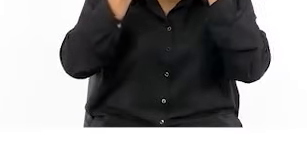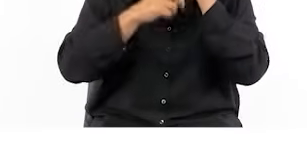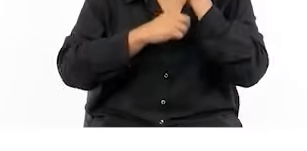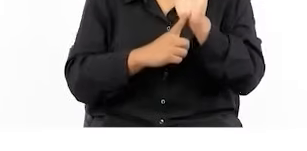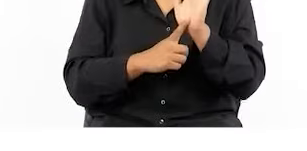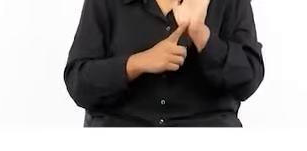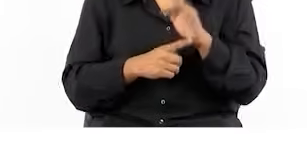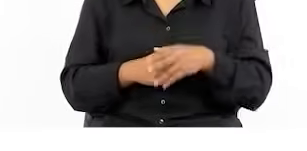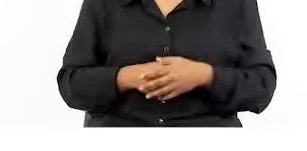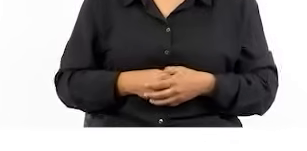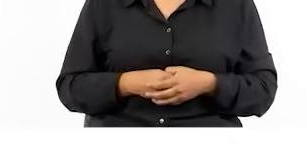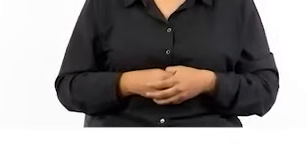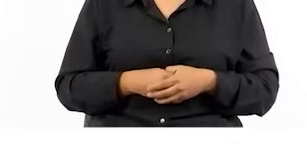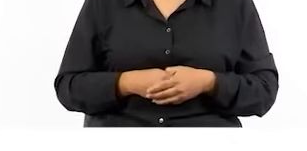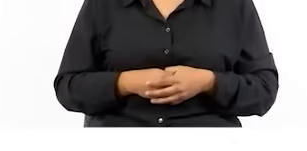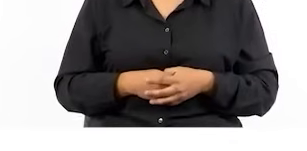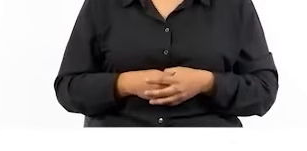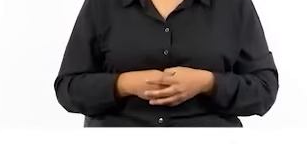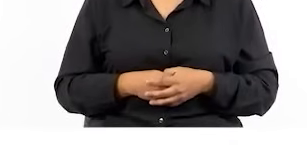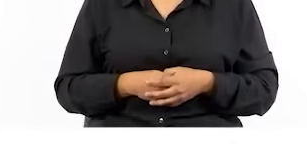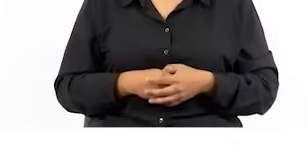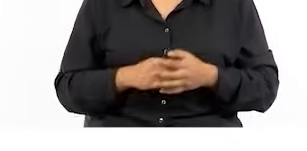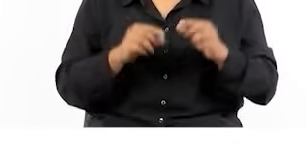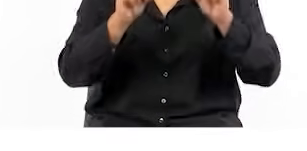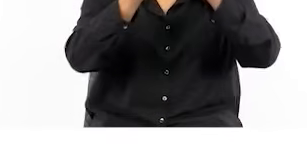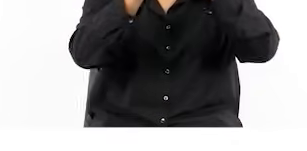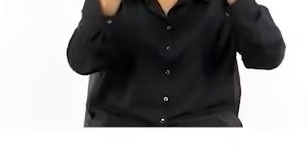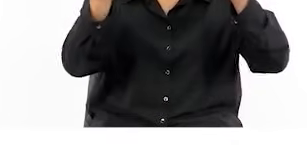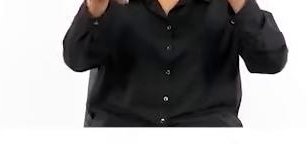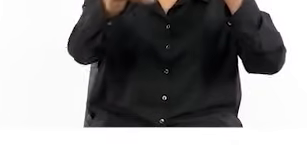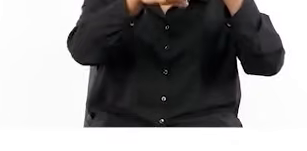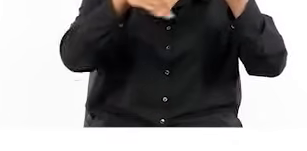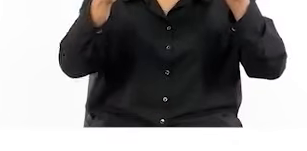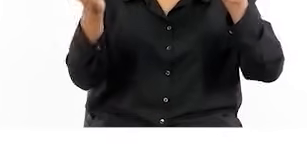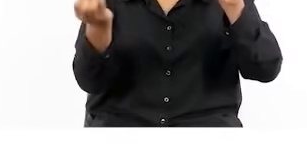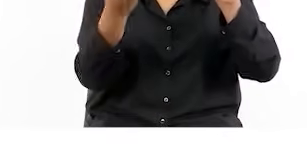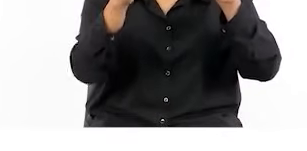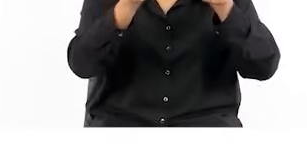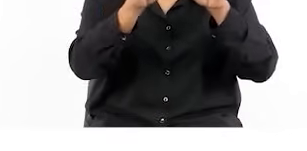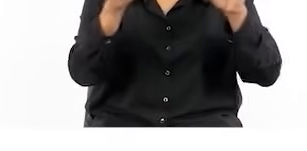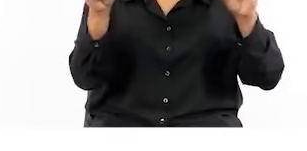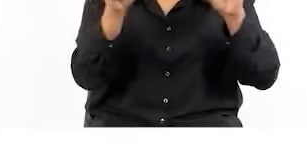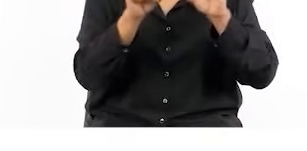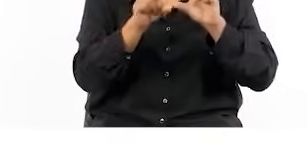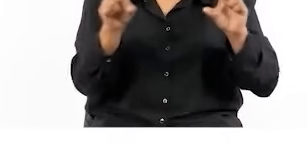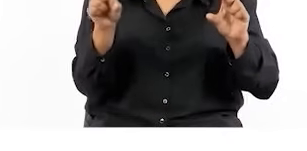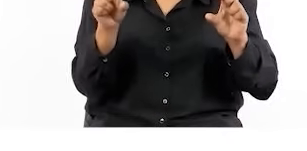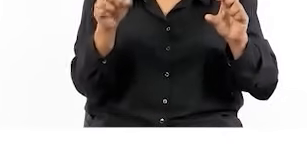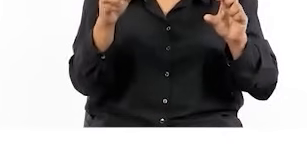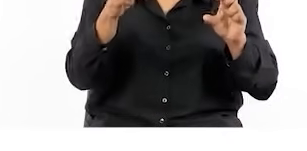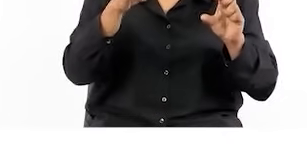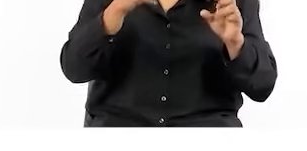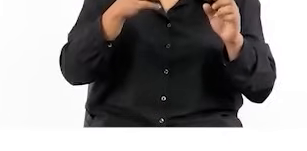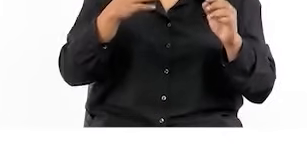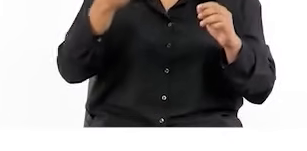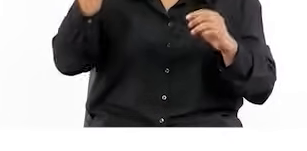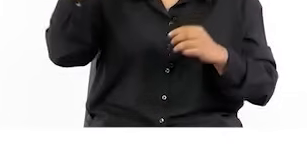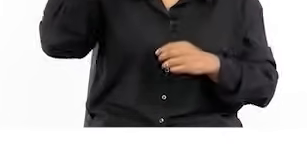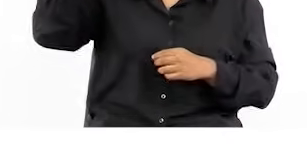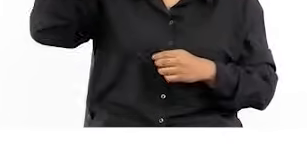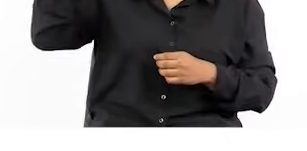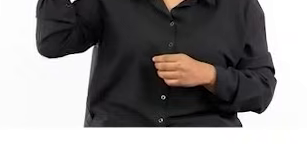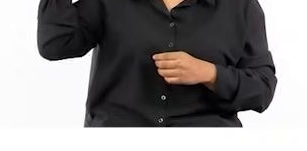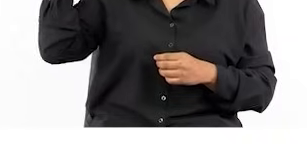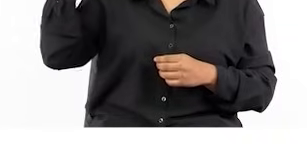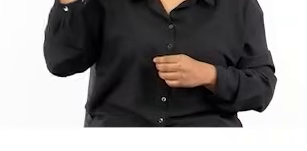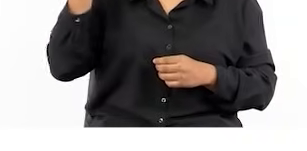figura que vamos a observar, en la parte superior se encuentra un suelo moderno, pero en las capas inferiores, que